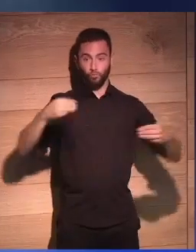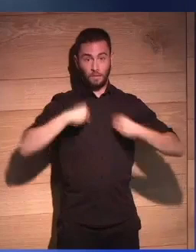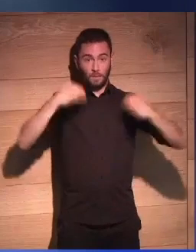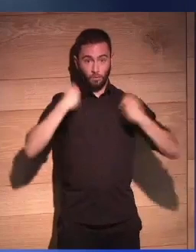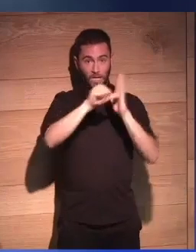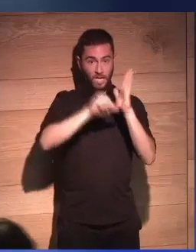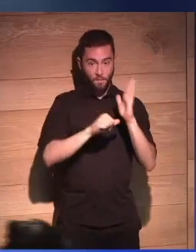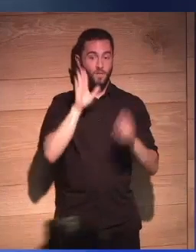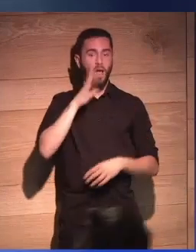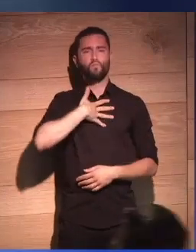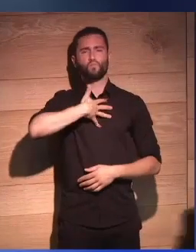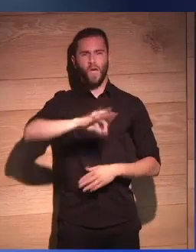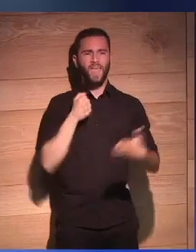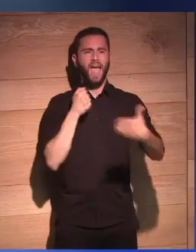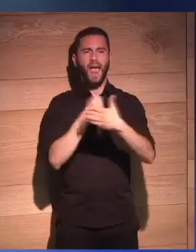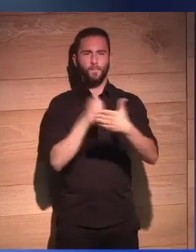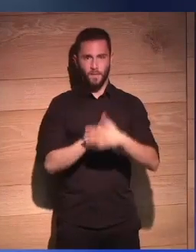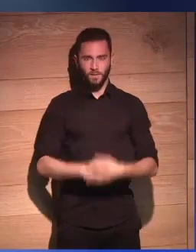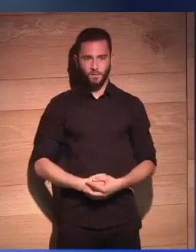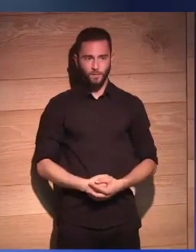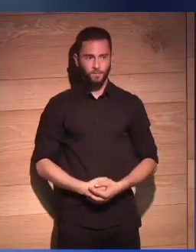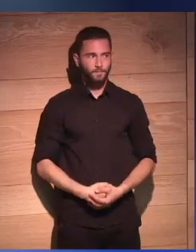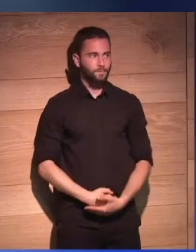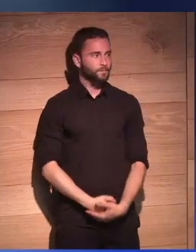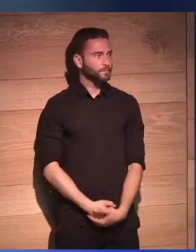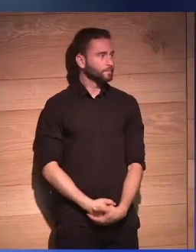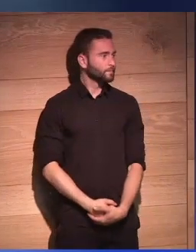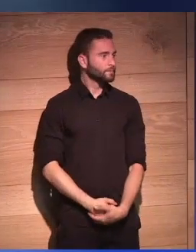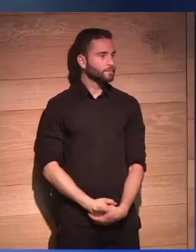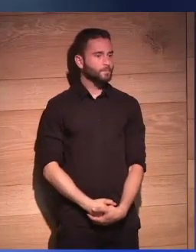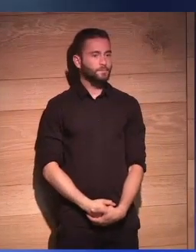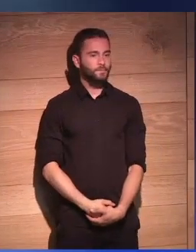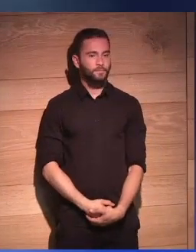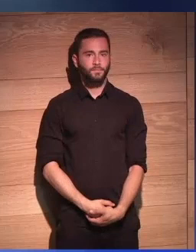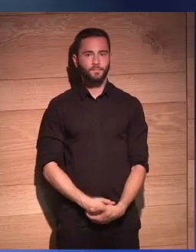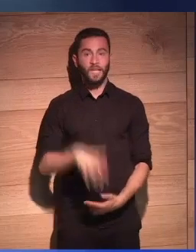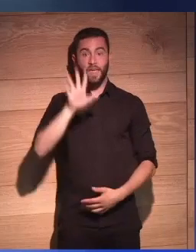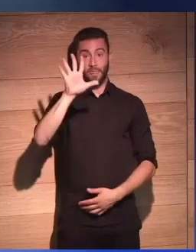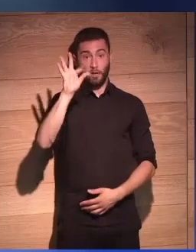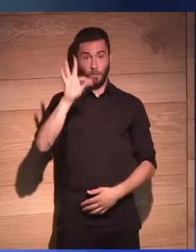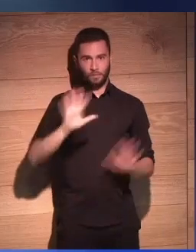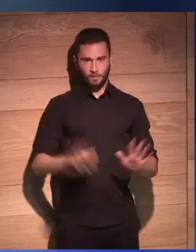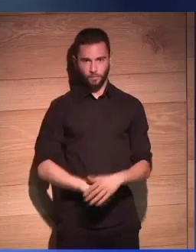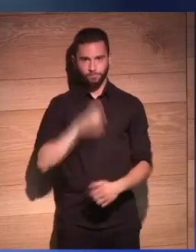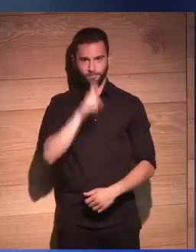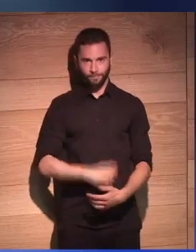de esos capítulos a tope. ¿Qué más? Nos quedan 5. ¿Qué dice? Nos quedan 5 minutitos. Sí.